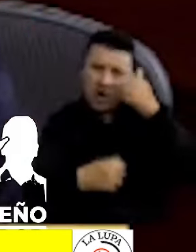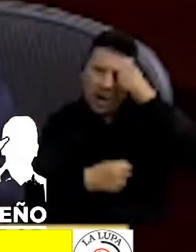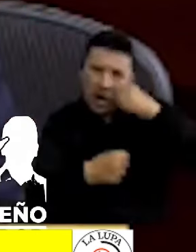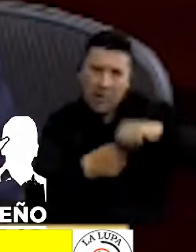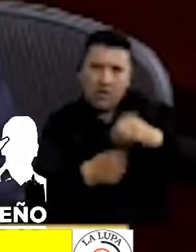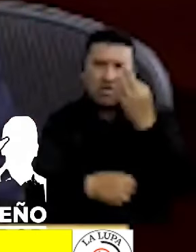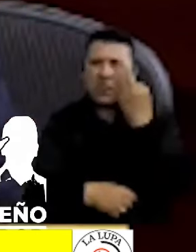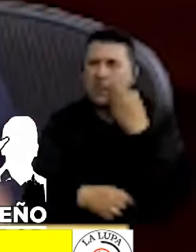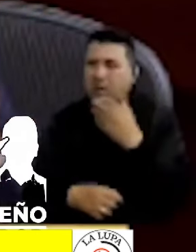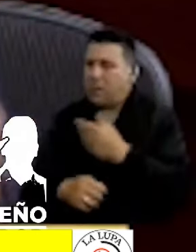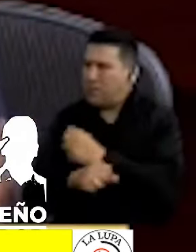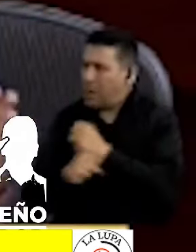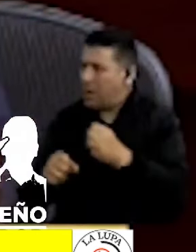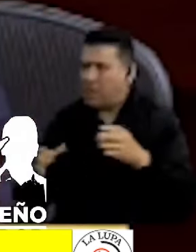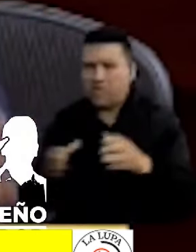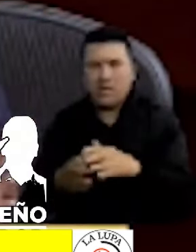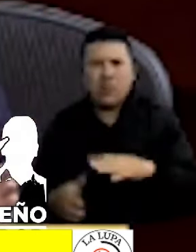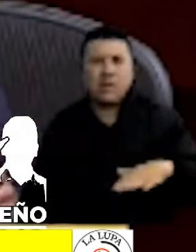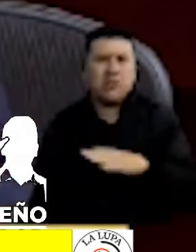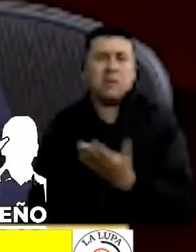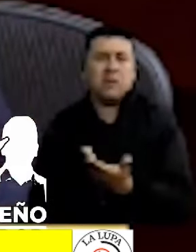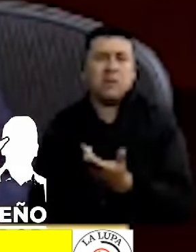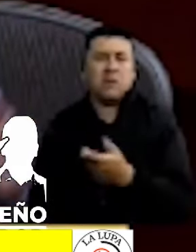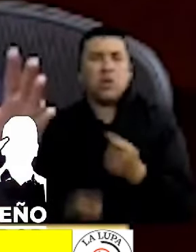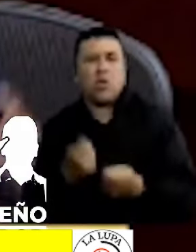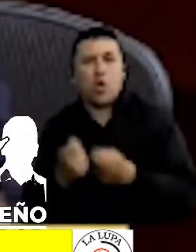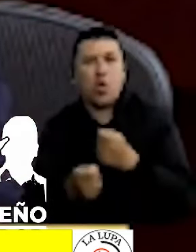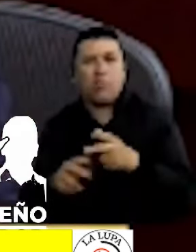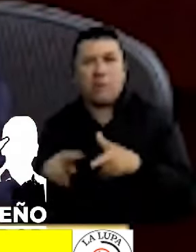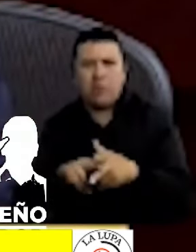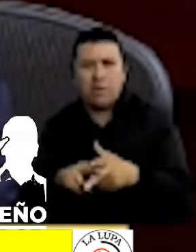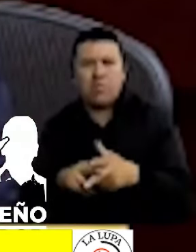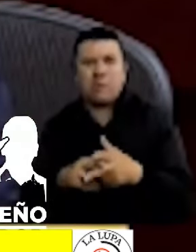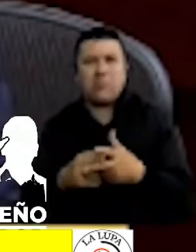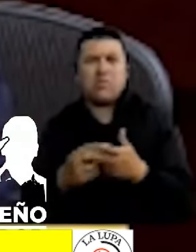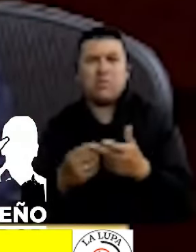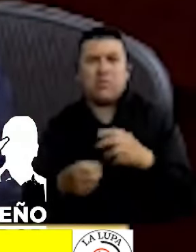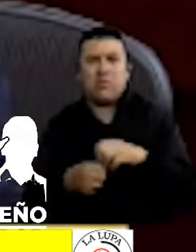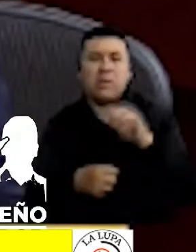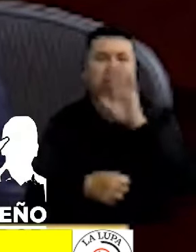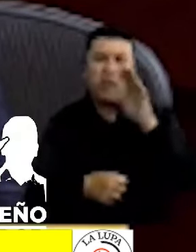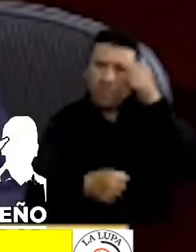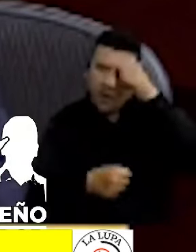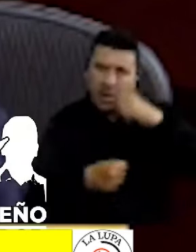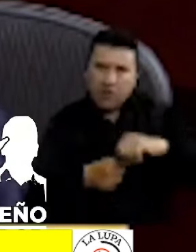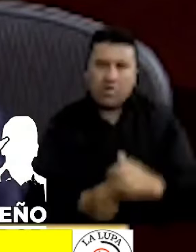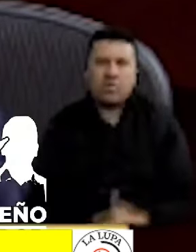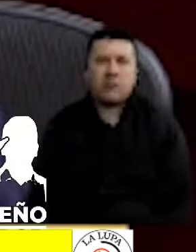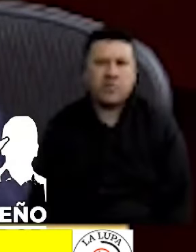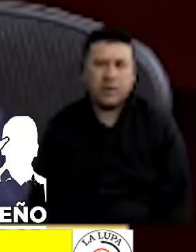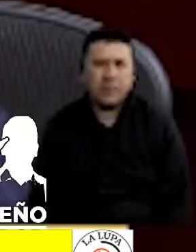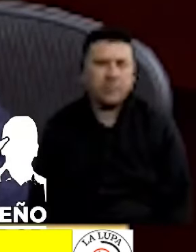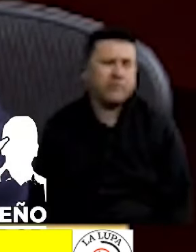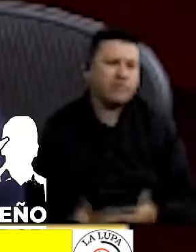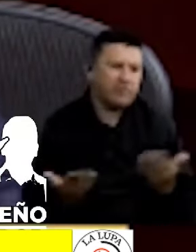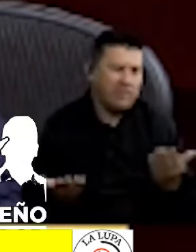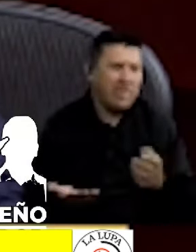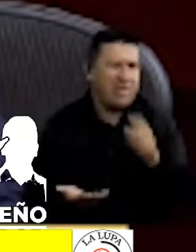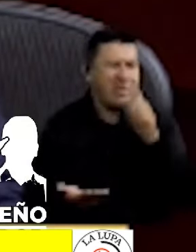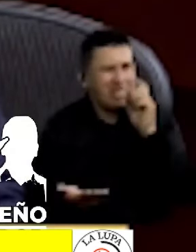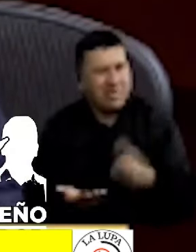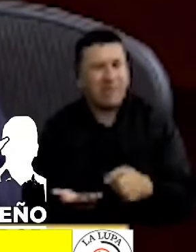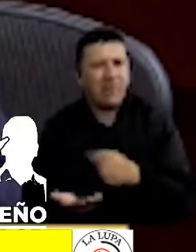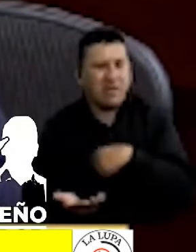continuos perjudicando el comercio y toda la economía del departamento de Arauca. Considero que se debe